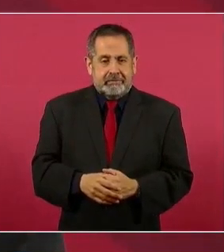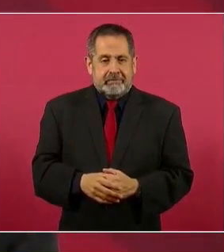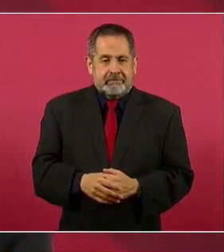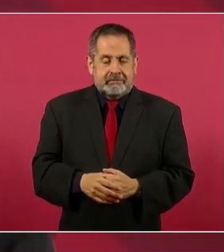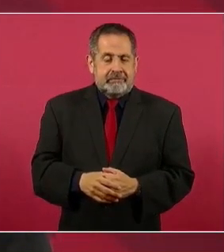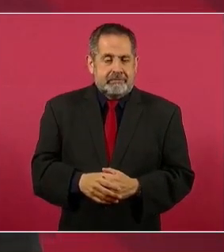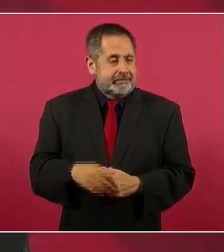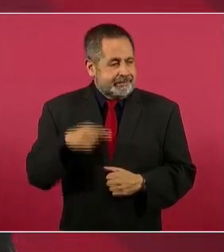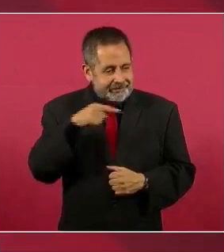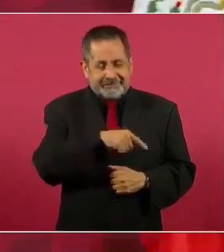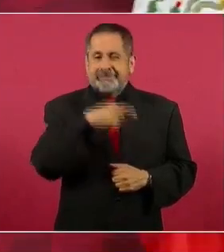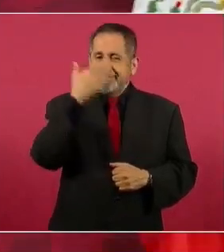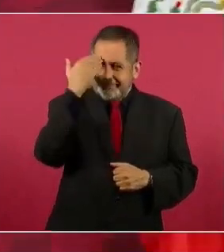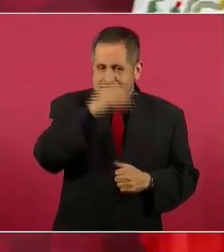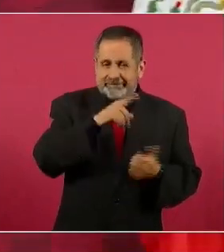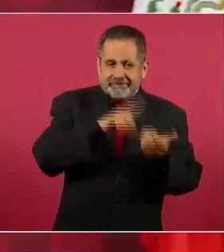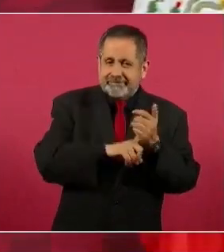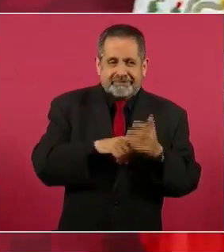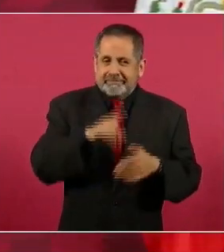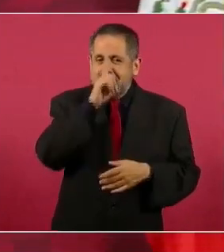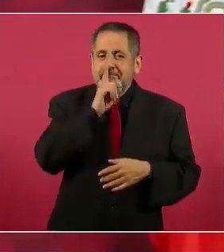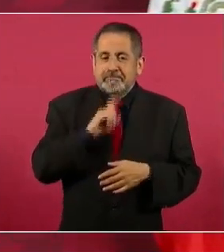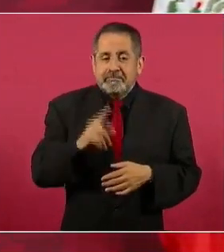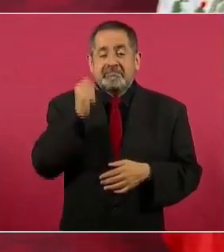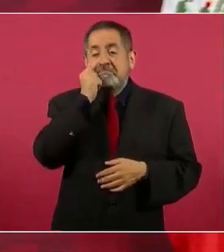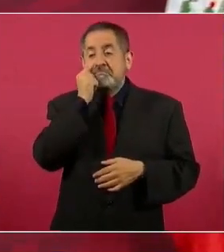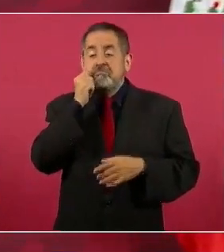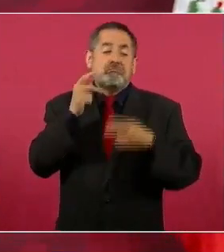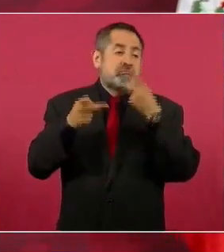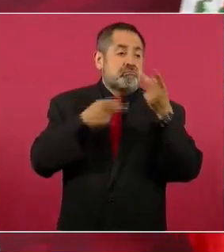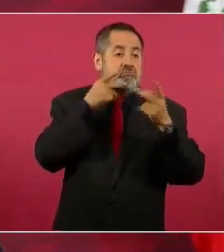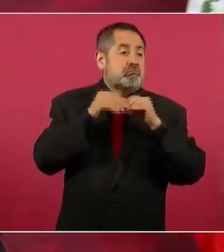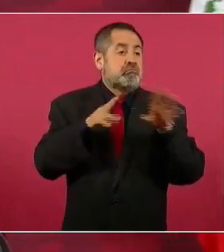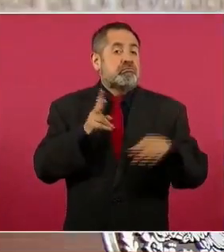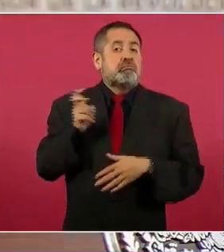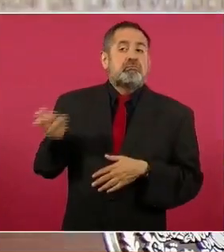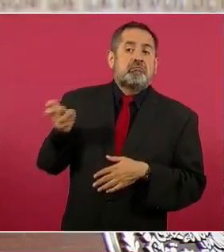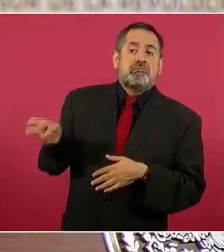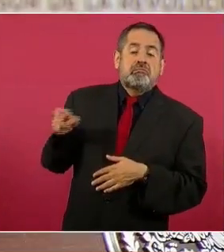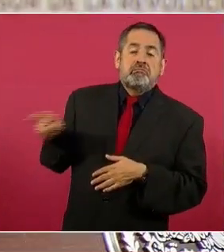a sabiendas, pues, de que